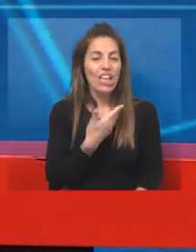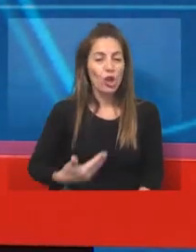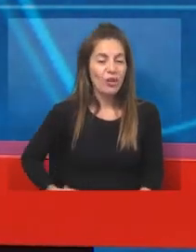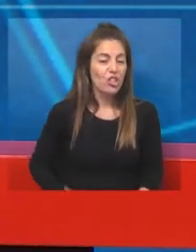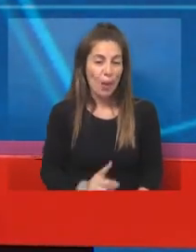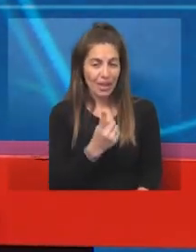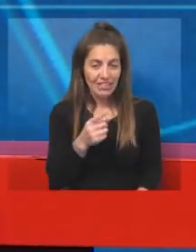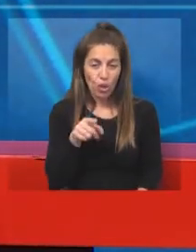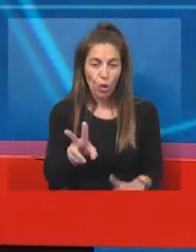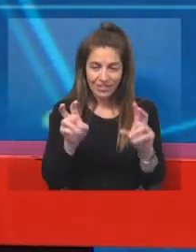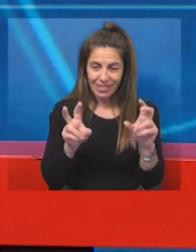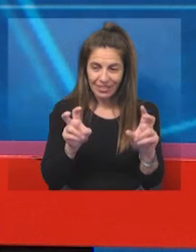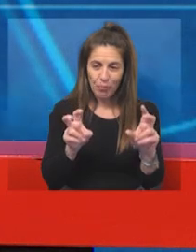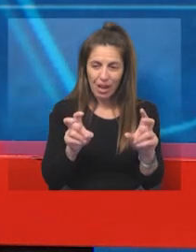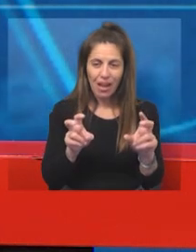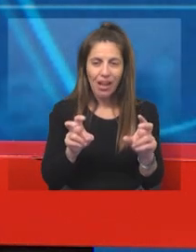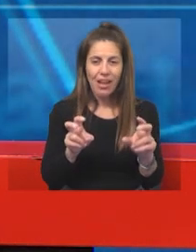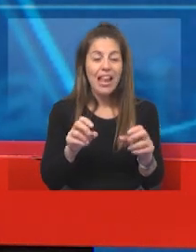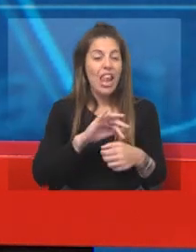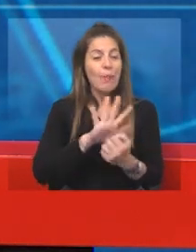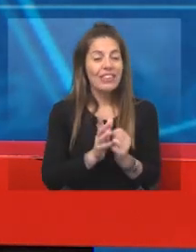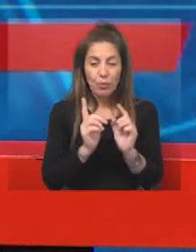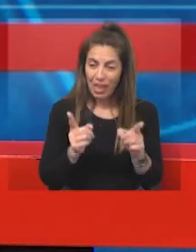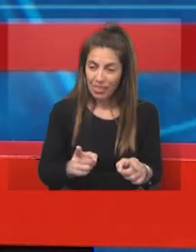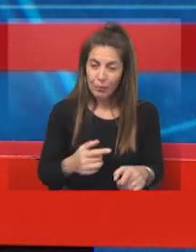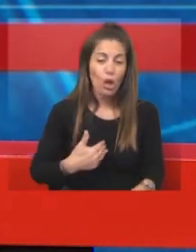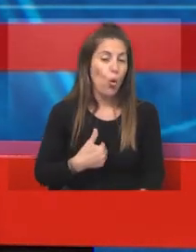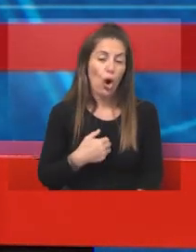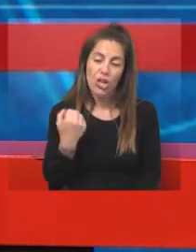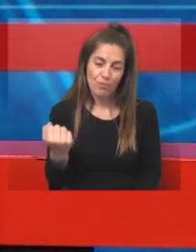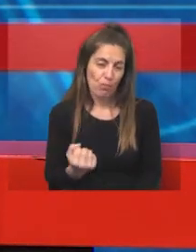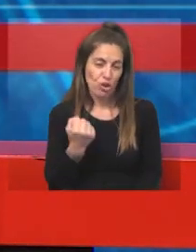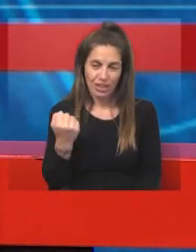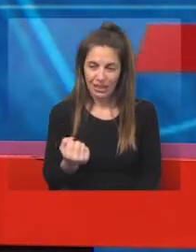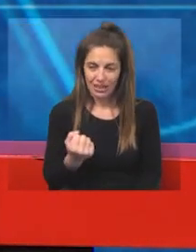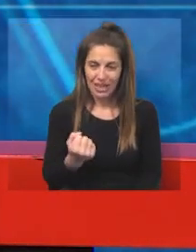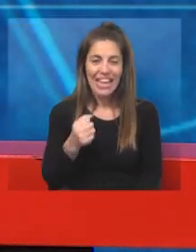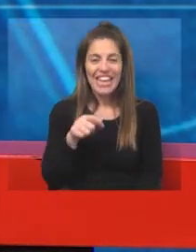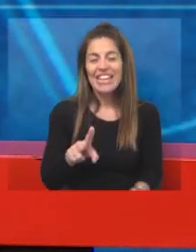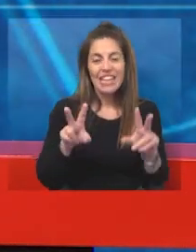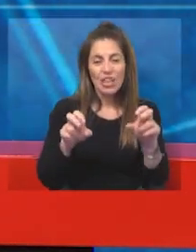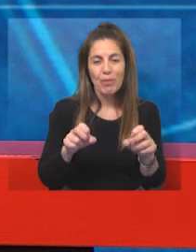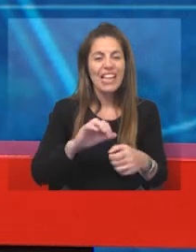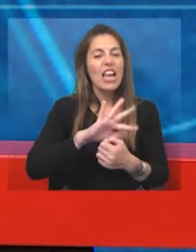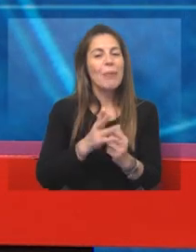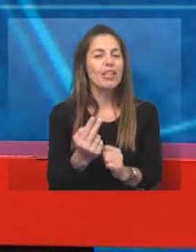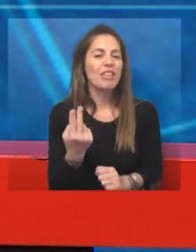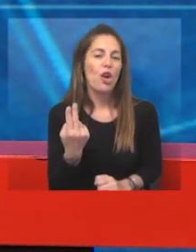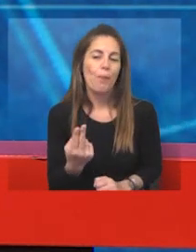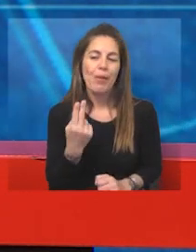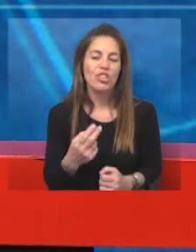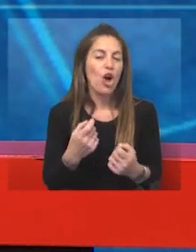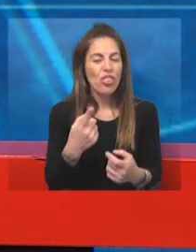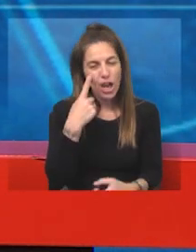priorizado muchísimo ese tema La pandemia también jugó un rol clave este en en esta temática la pandemia nos permitió